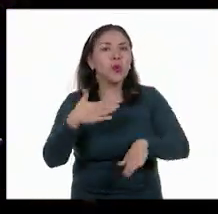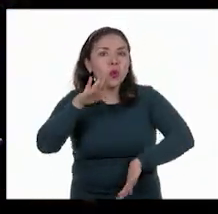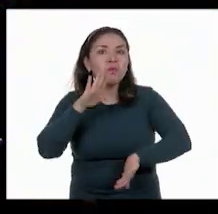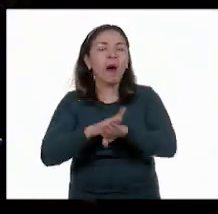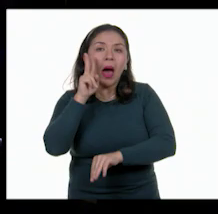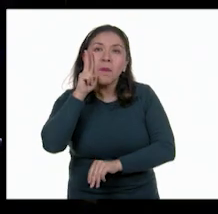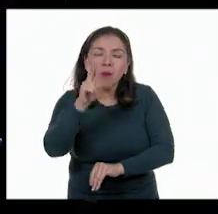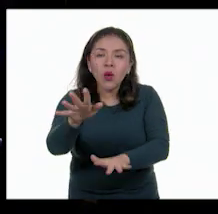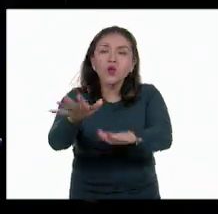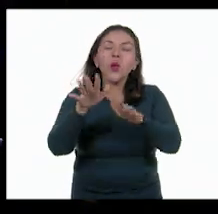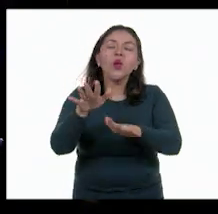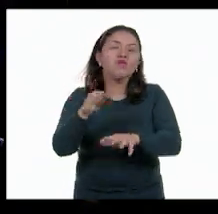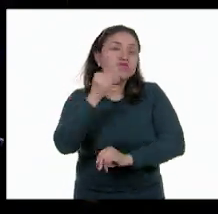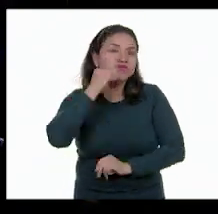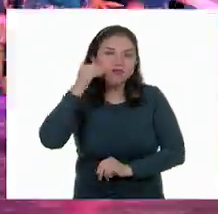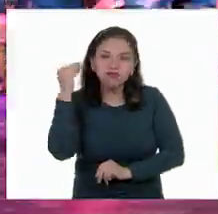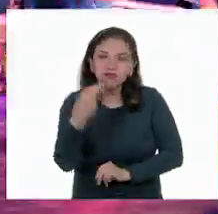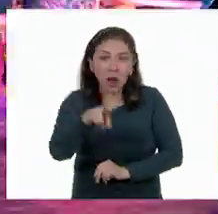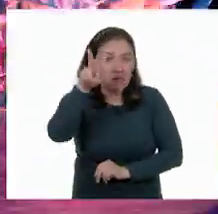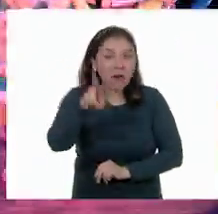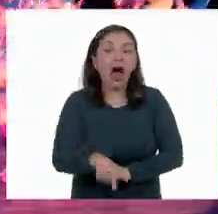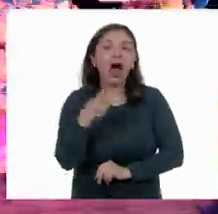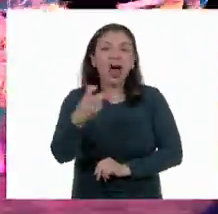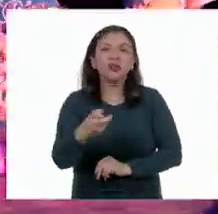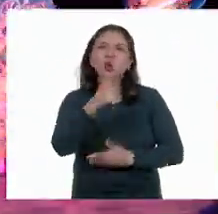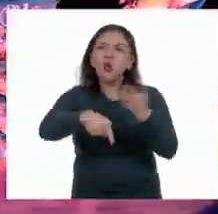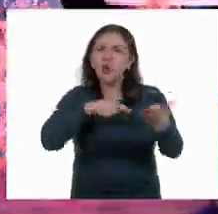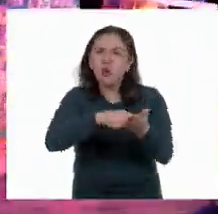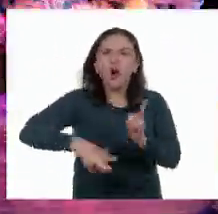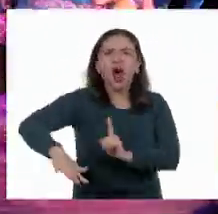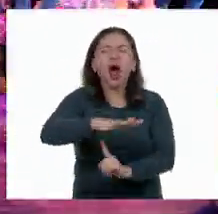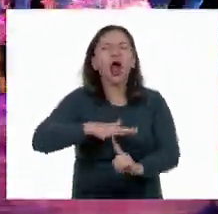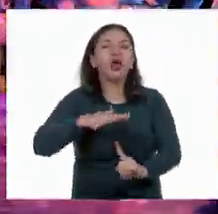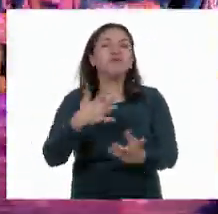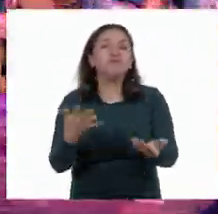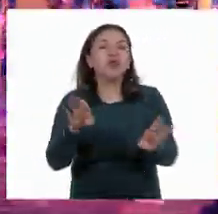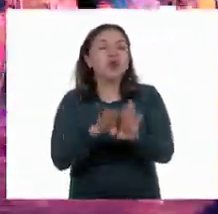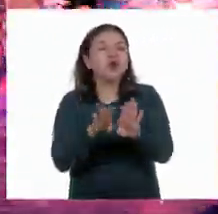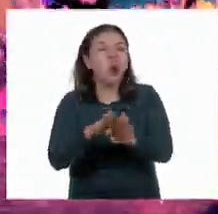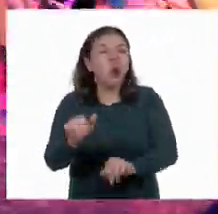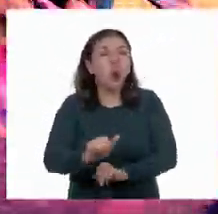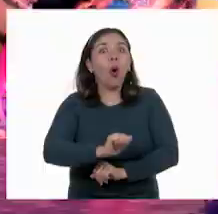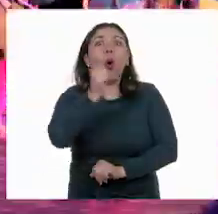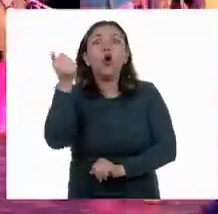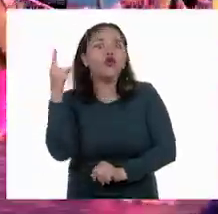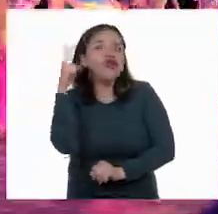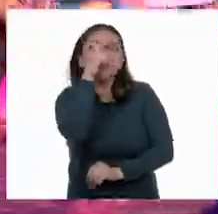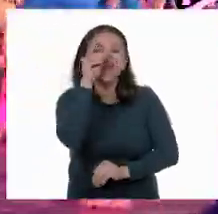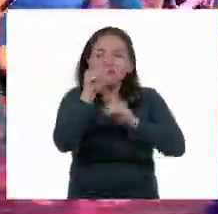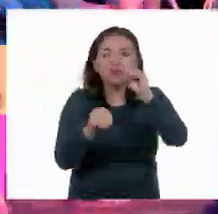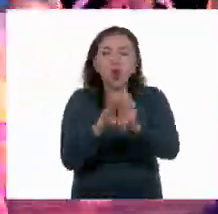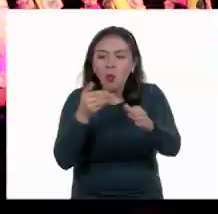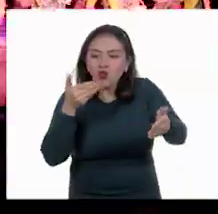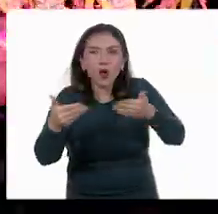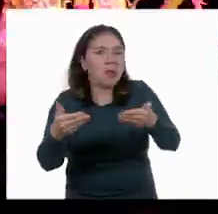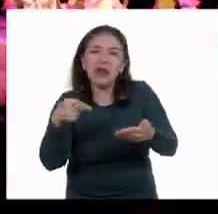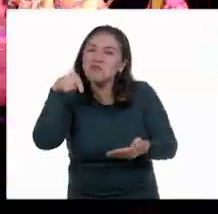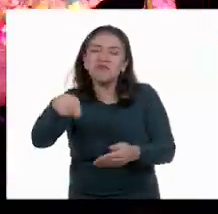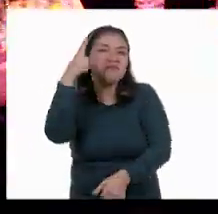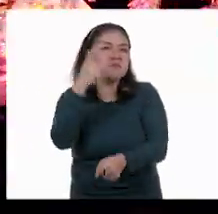da un resultado maravilloso con un espacio que difícilmente se puede hacer comparable.